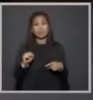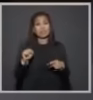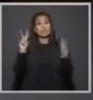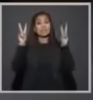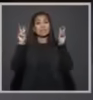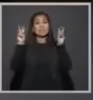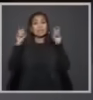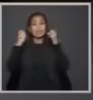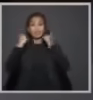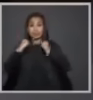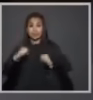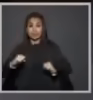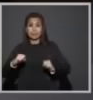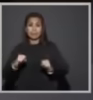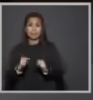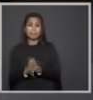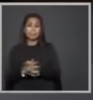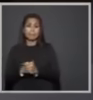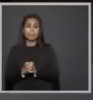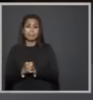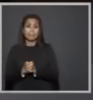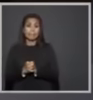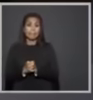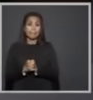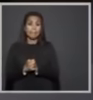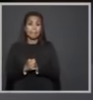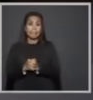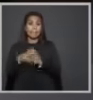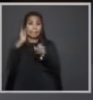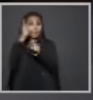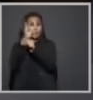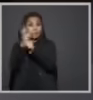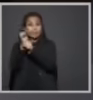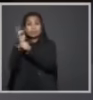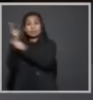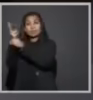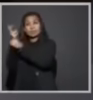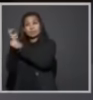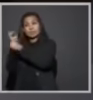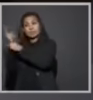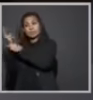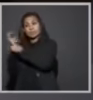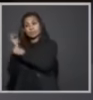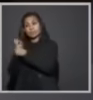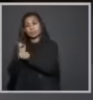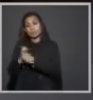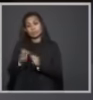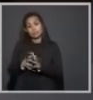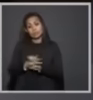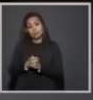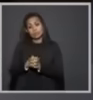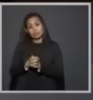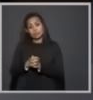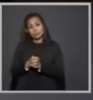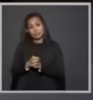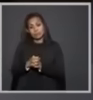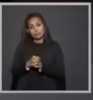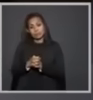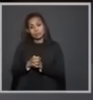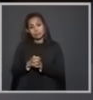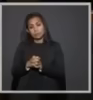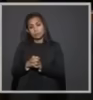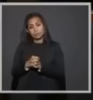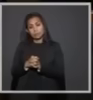de el mundo. Estoy invitando por anticipado, por cuestiones de